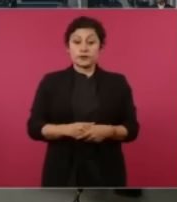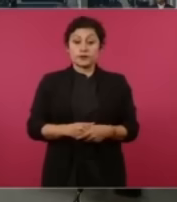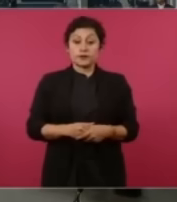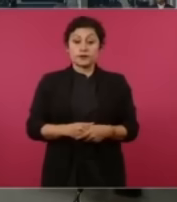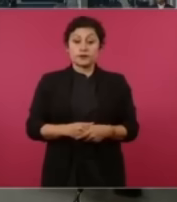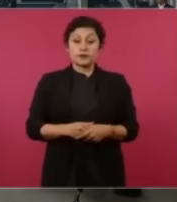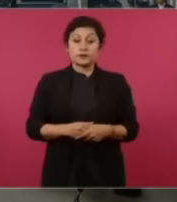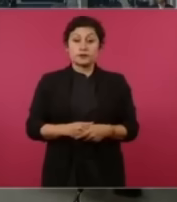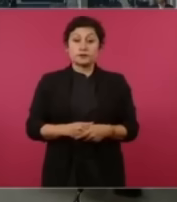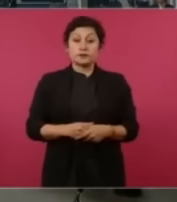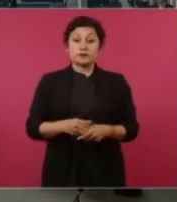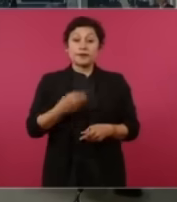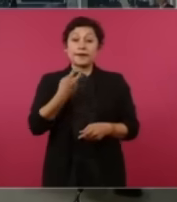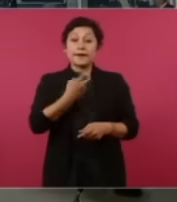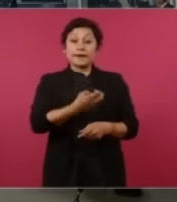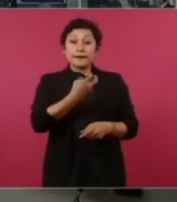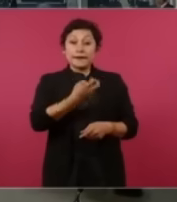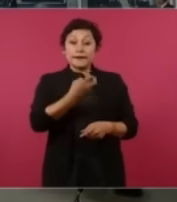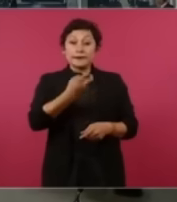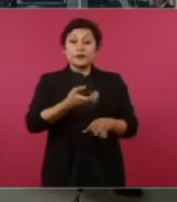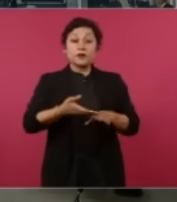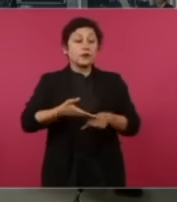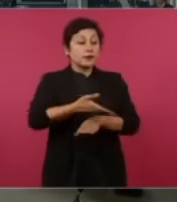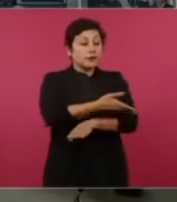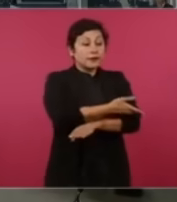esto era lo que sucedía.